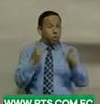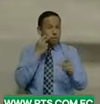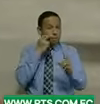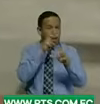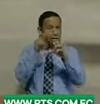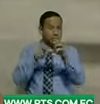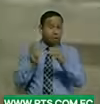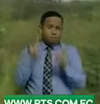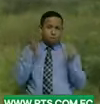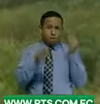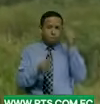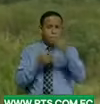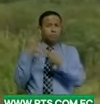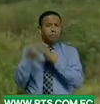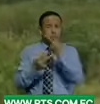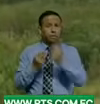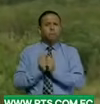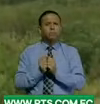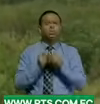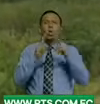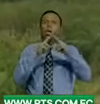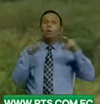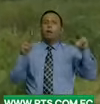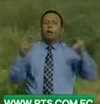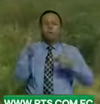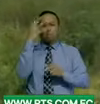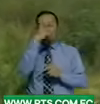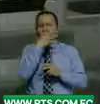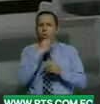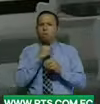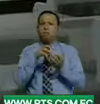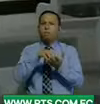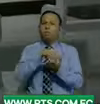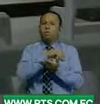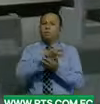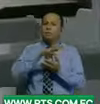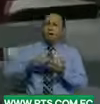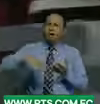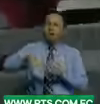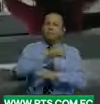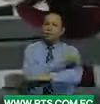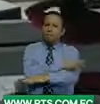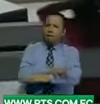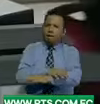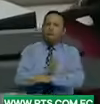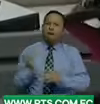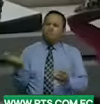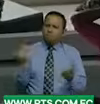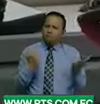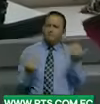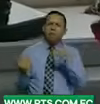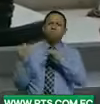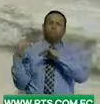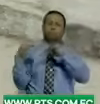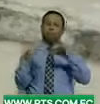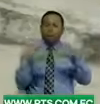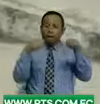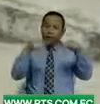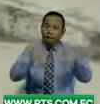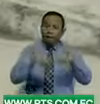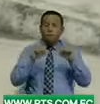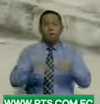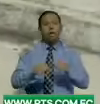e internacionales. Los encantos naturales de la provincia de Santa Elena esperan a propios y turistas para que reciban el año